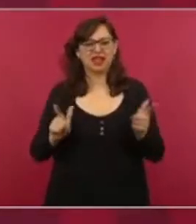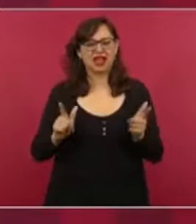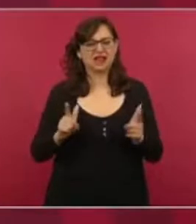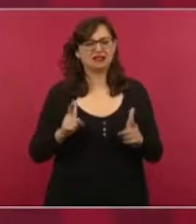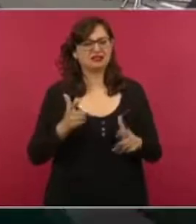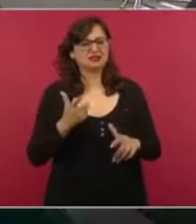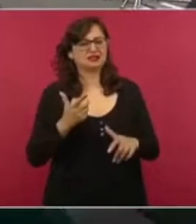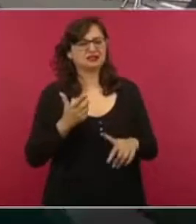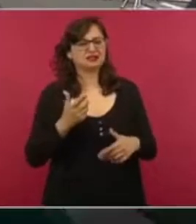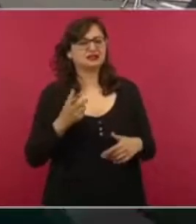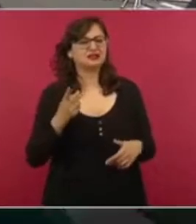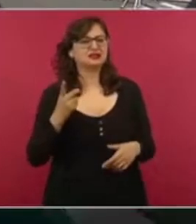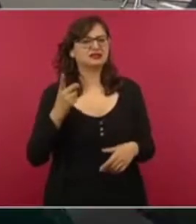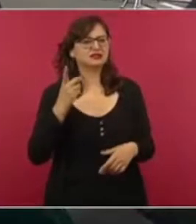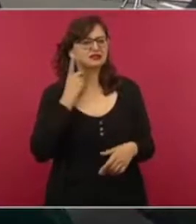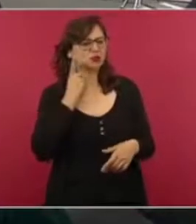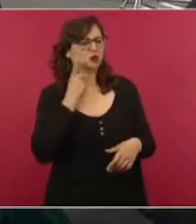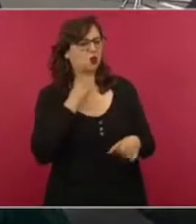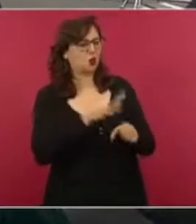es? Demócrata.